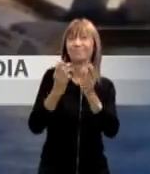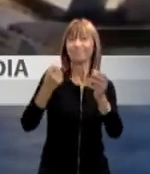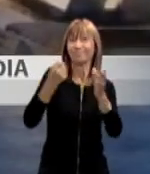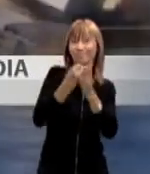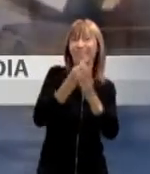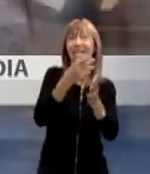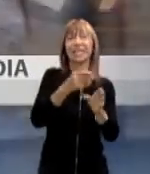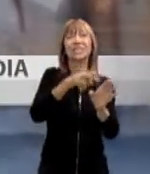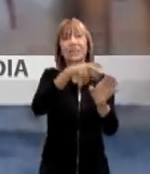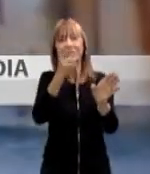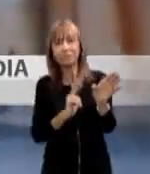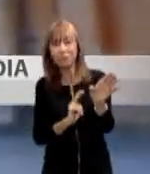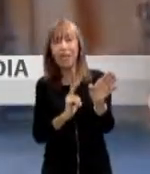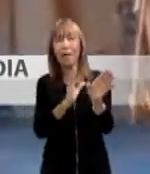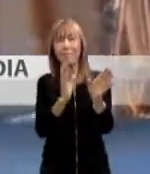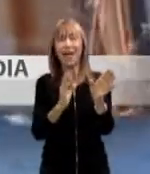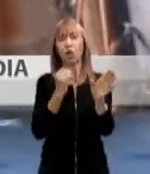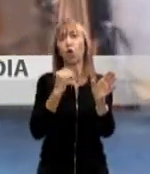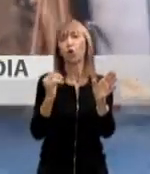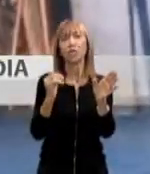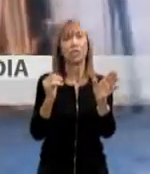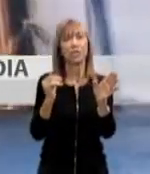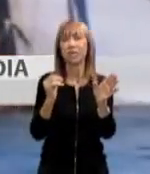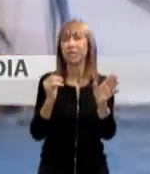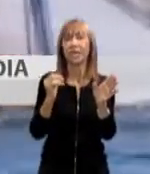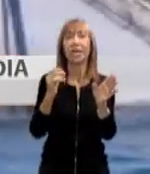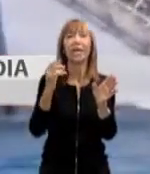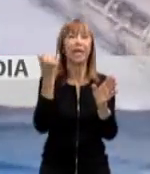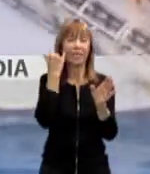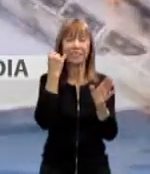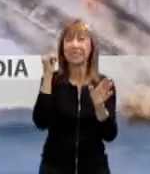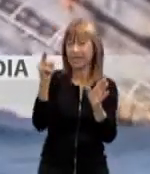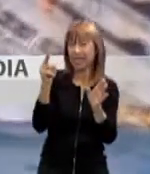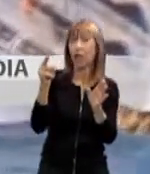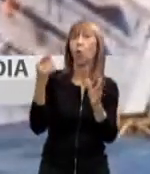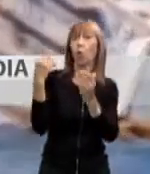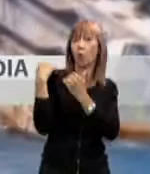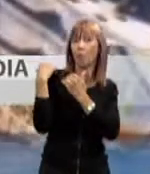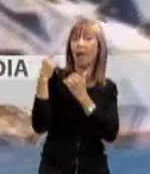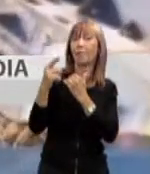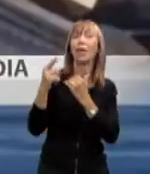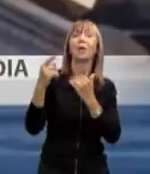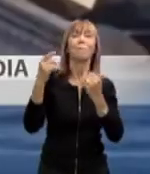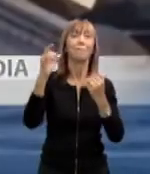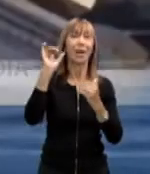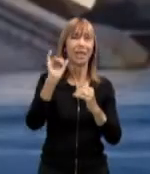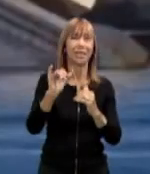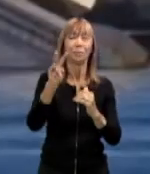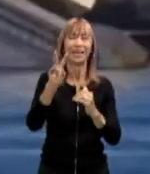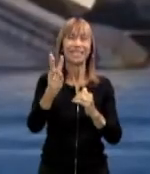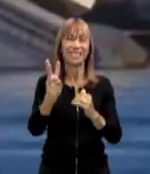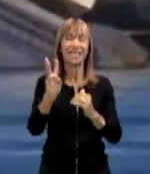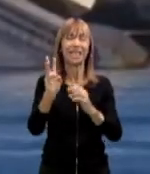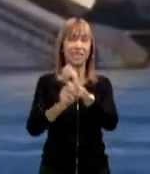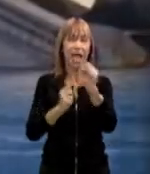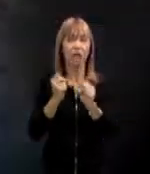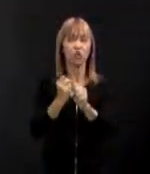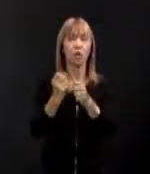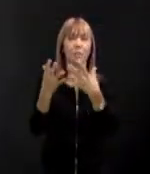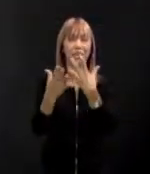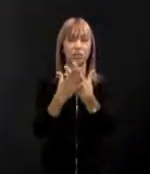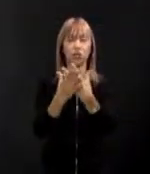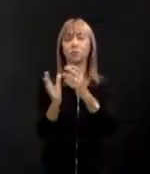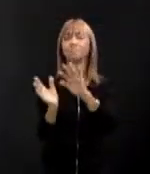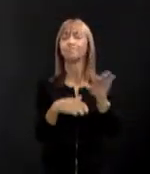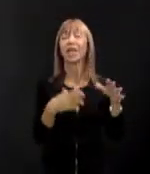abandonar el barco y de múltiples casos de homicidio. De resultar culpable, enfrentaría una condena de 26 años en prisión. En notas